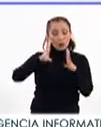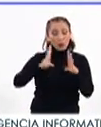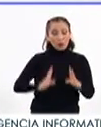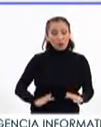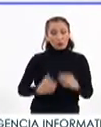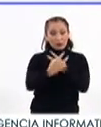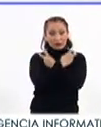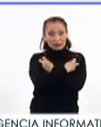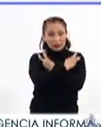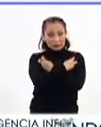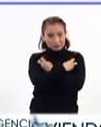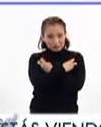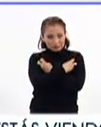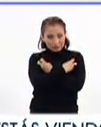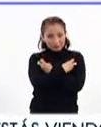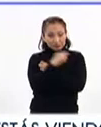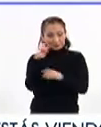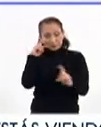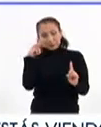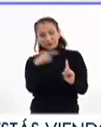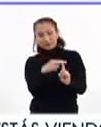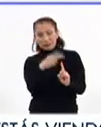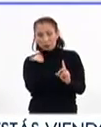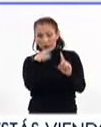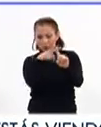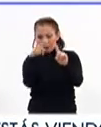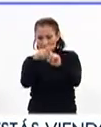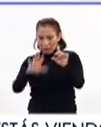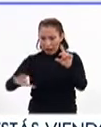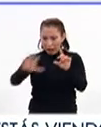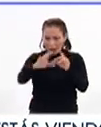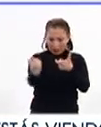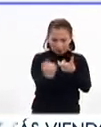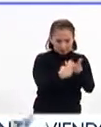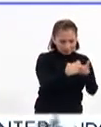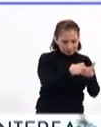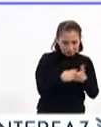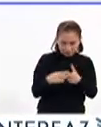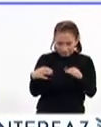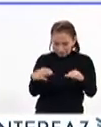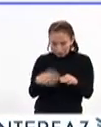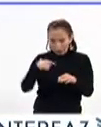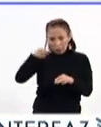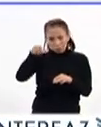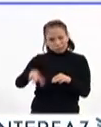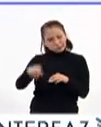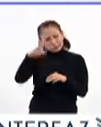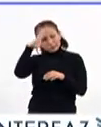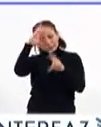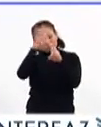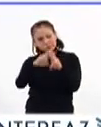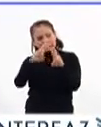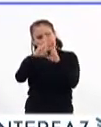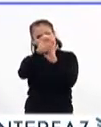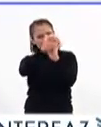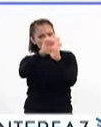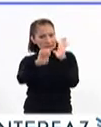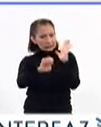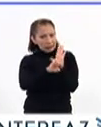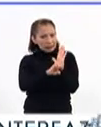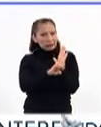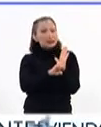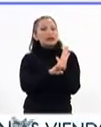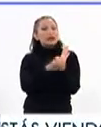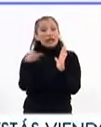neuromúsculo-esquelético, desde una perspectiva interdisciplinaria, con una actitud reflexiva y ética,